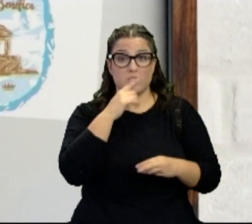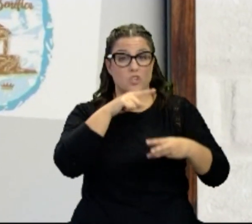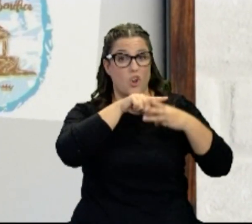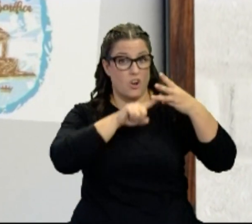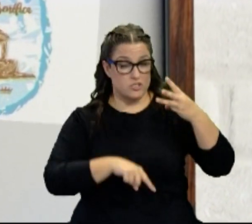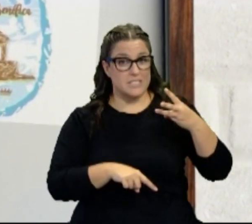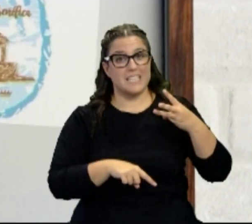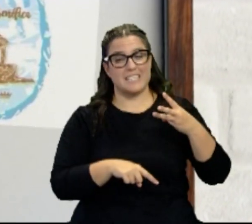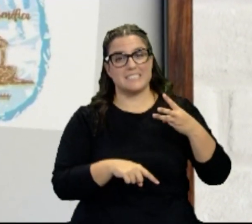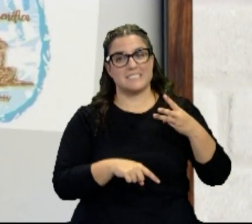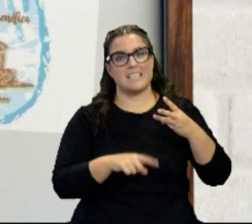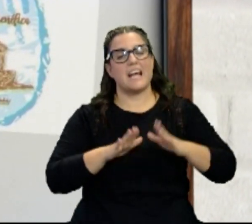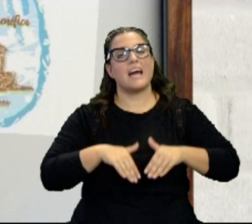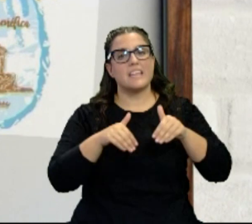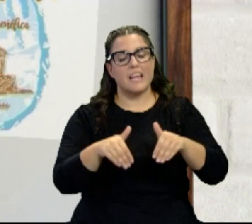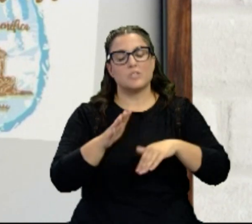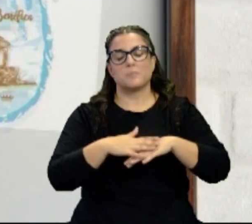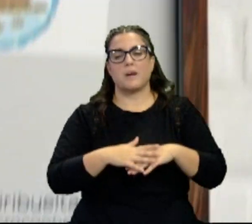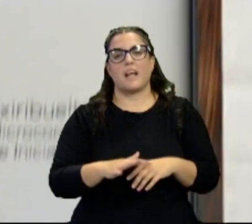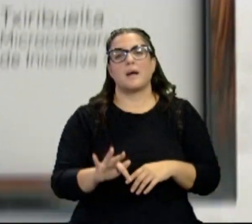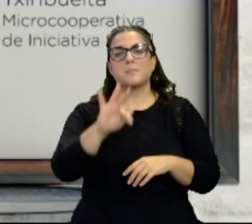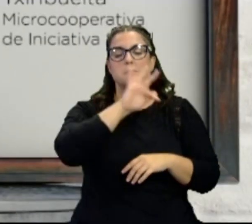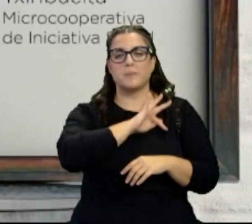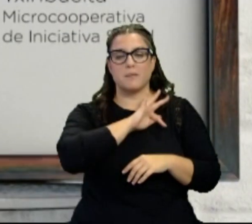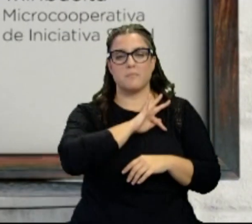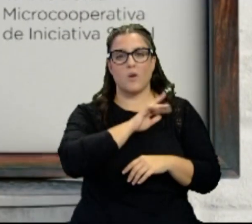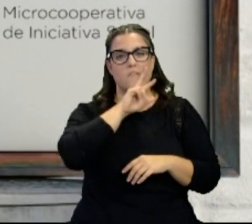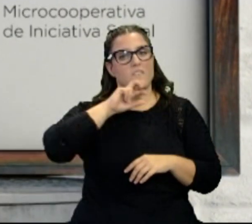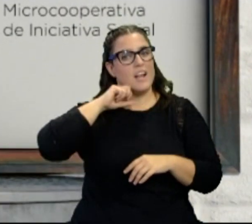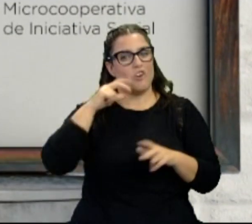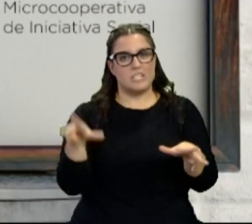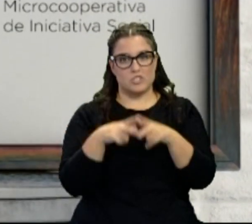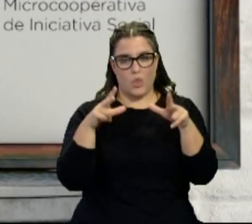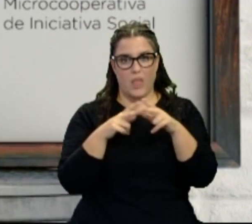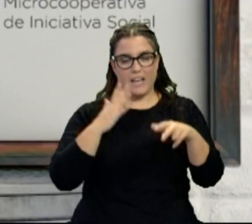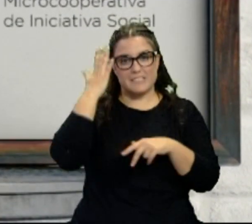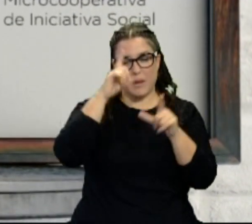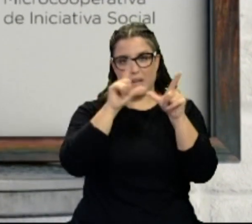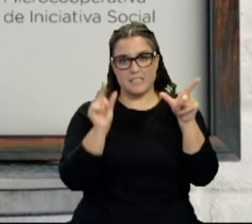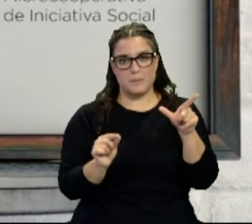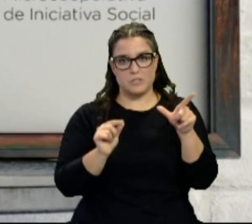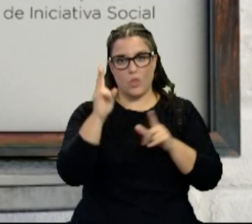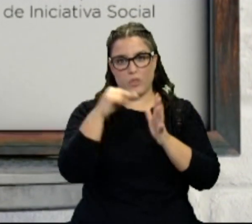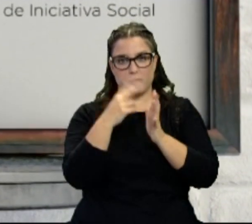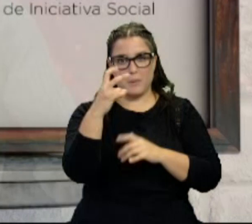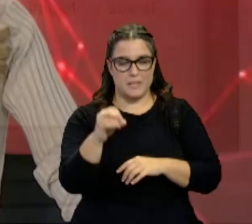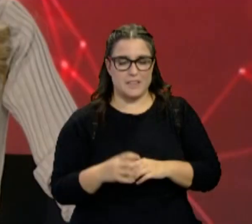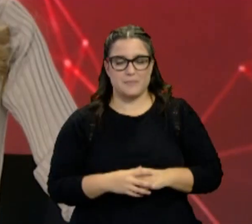de Pamplona y Chirihuelta son candidatas a ser Premio Valores Sociales Navarra Televisión